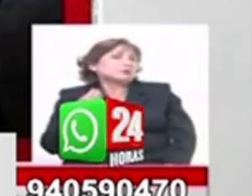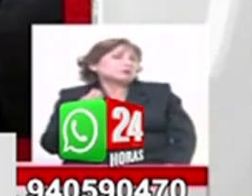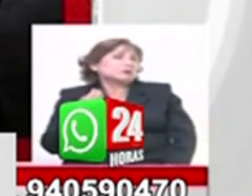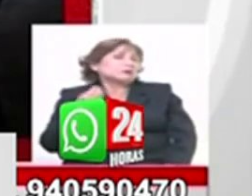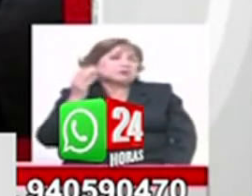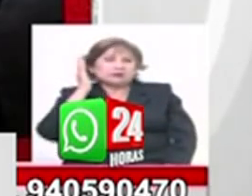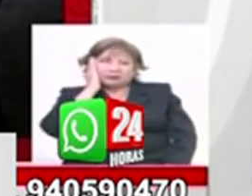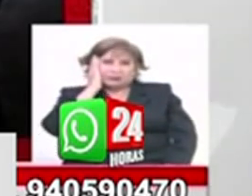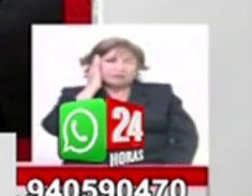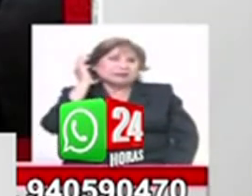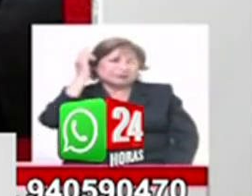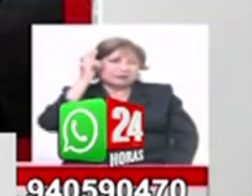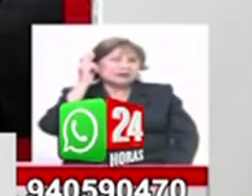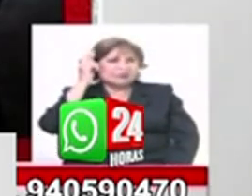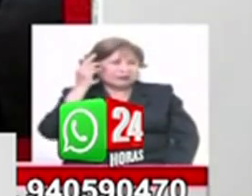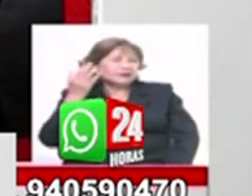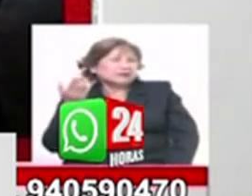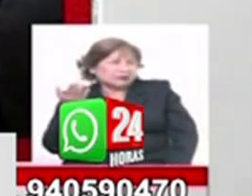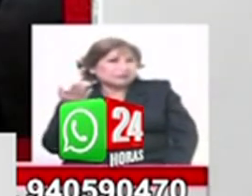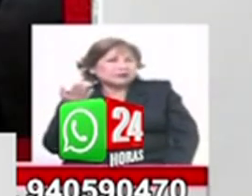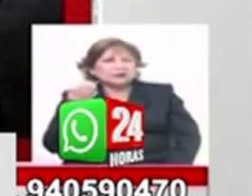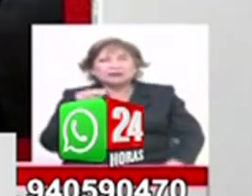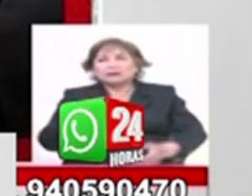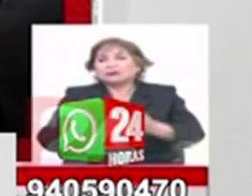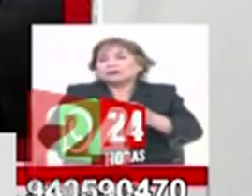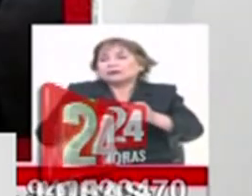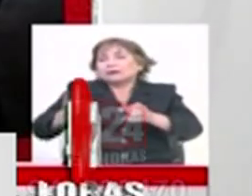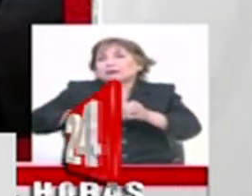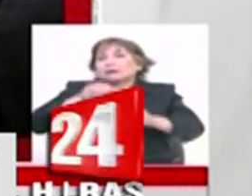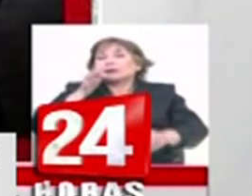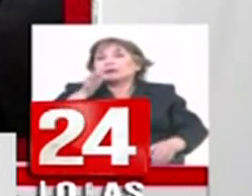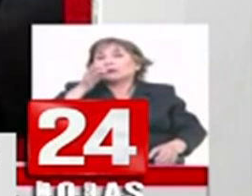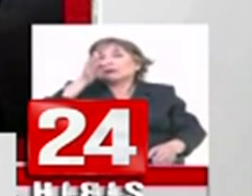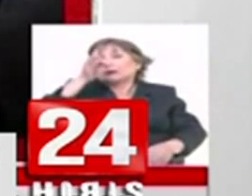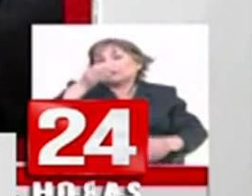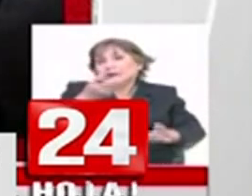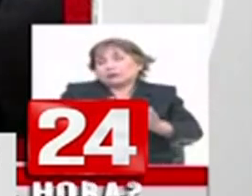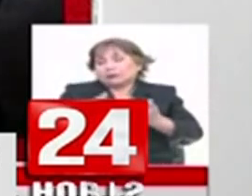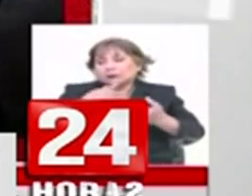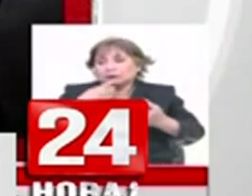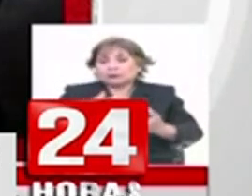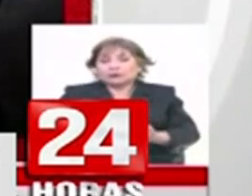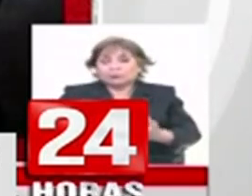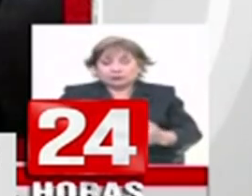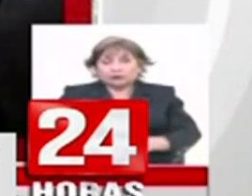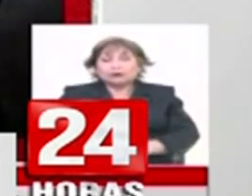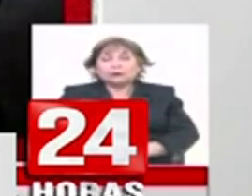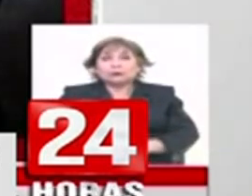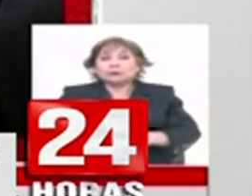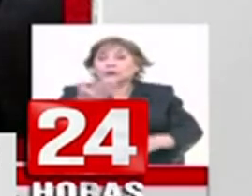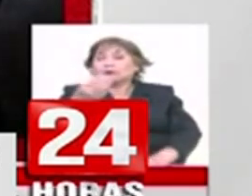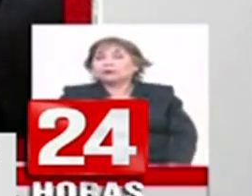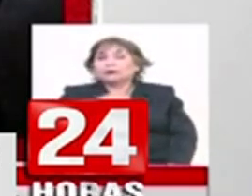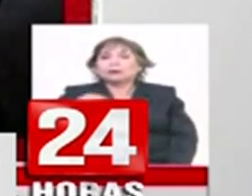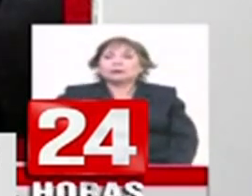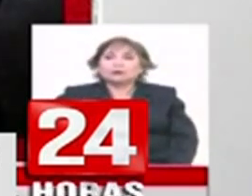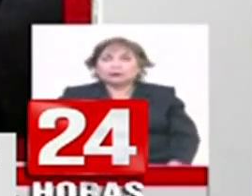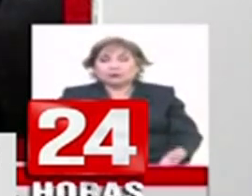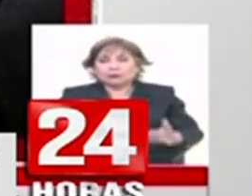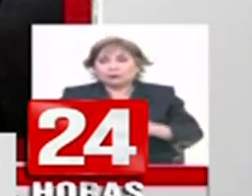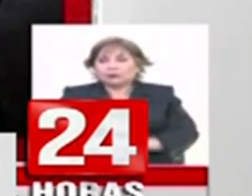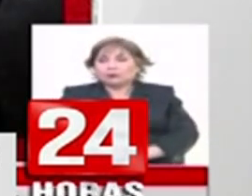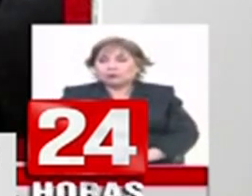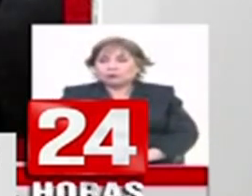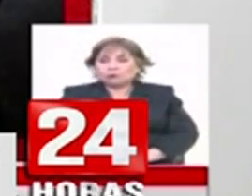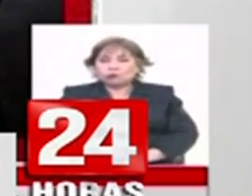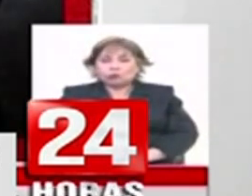será motivo de una interpelación a futuro, porque no ha satisfecho la respuesta del señor ministro. Y esto es un adelanto de lo